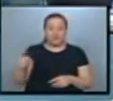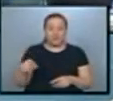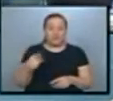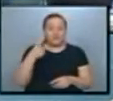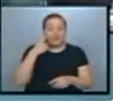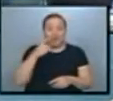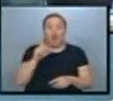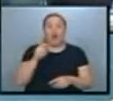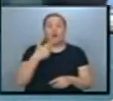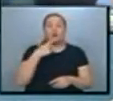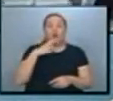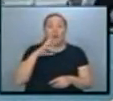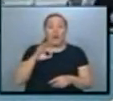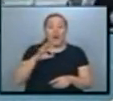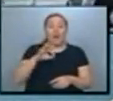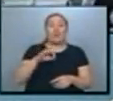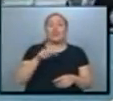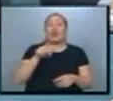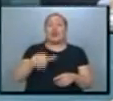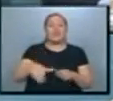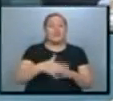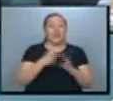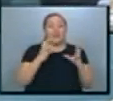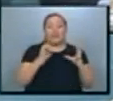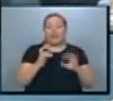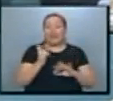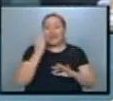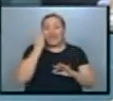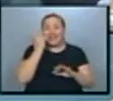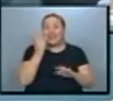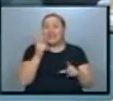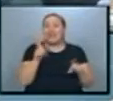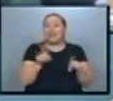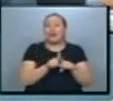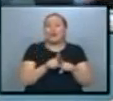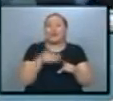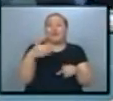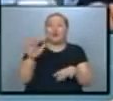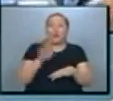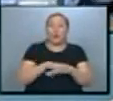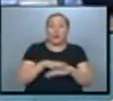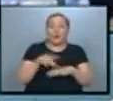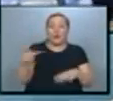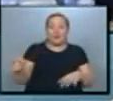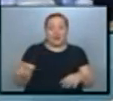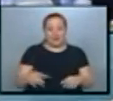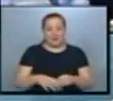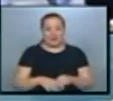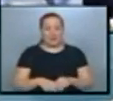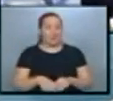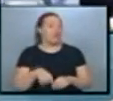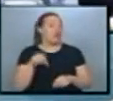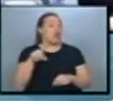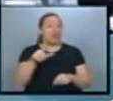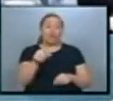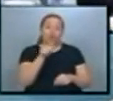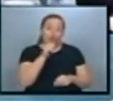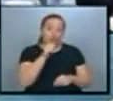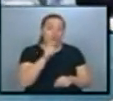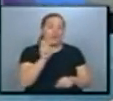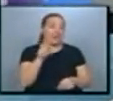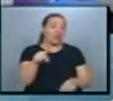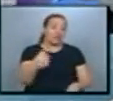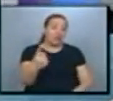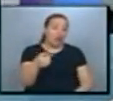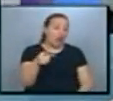fútbol. Ale, y ahora lo va a perseguir casi en su que vida como casi que lo retiró, casi que lo retiró Romina. Entran solitos, porque ellos toman solitos, se